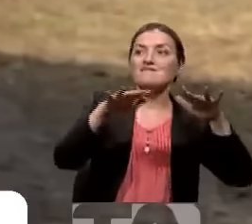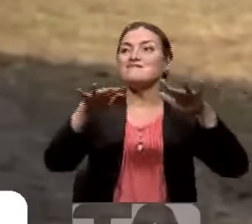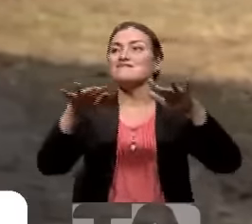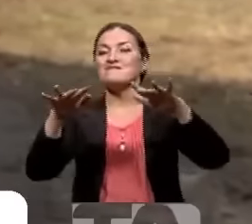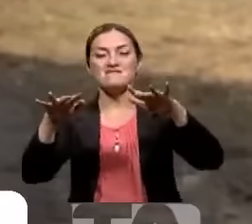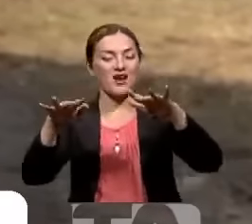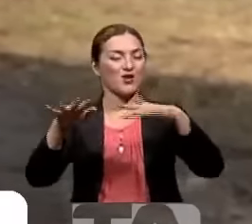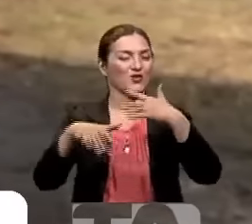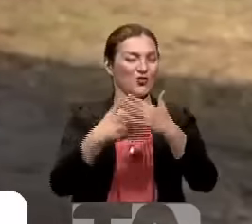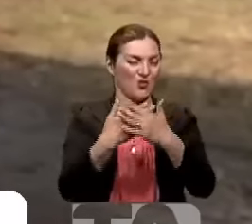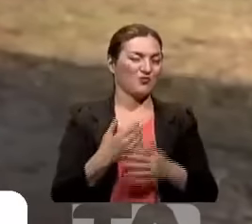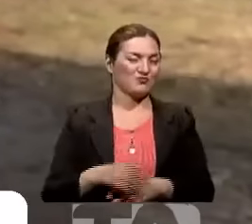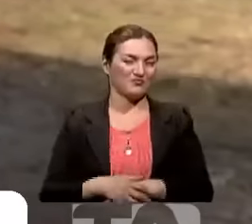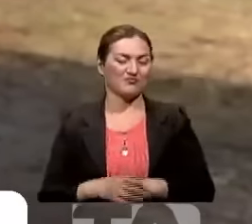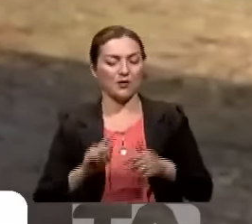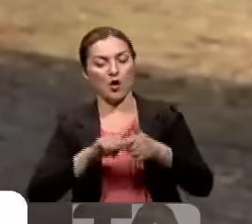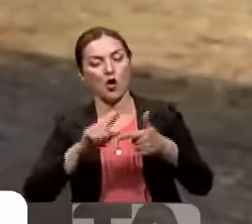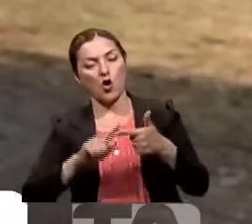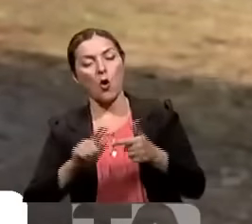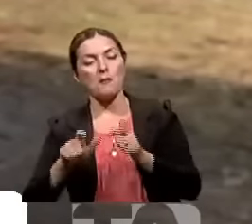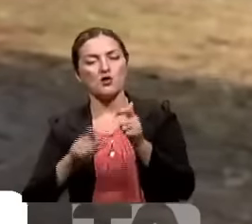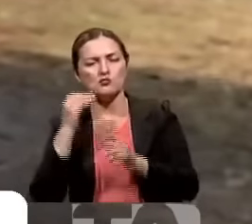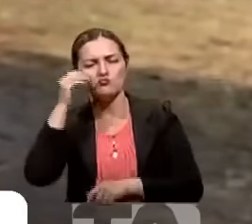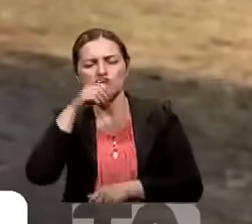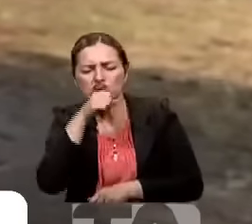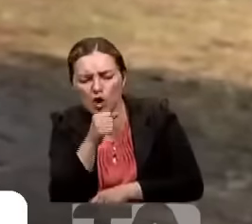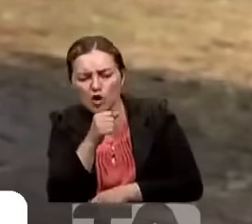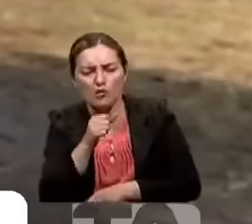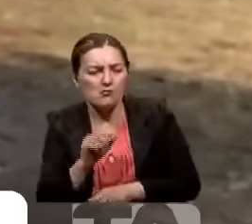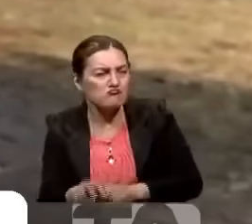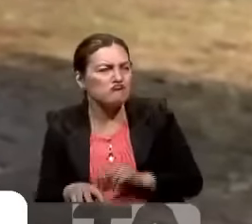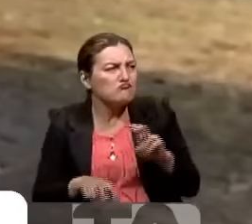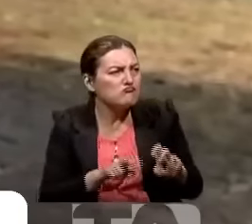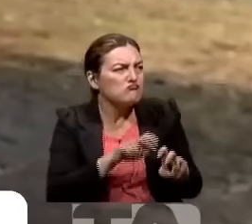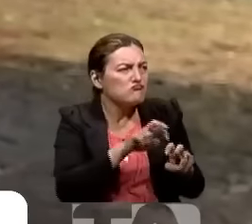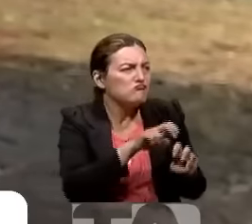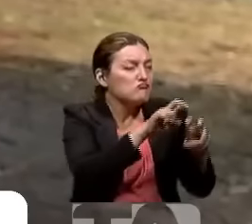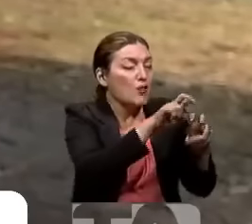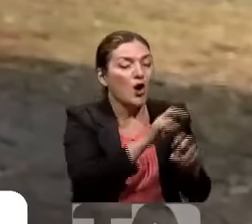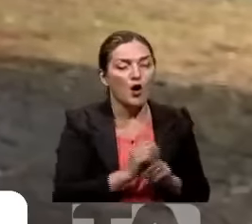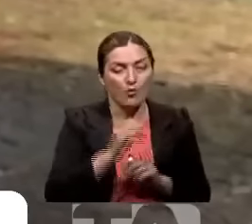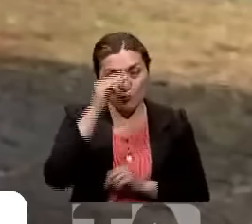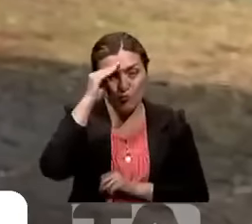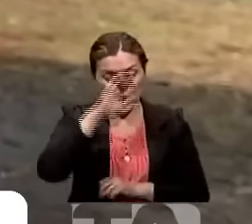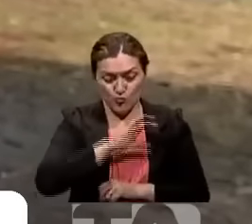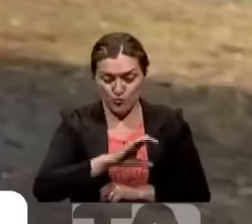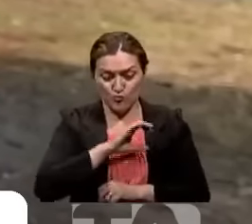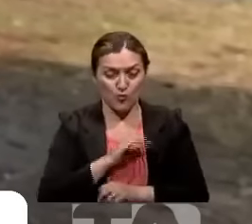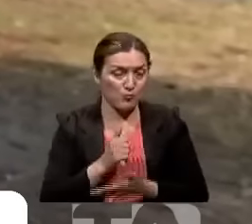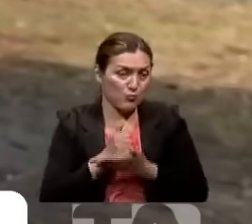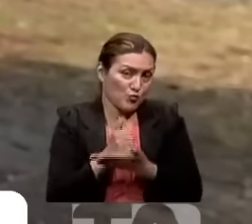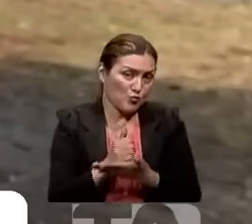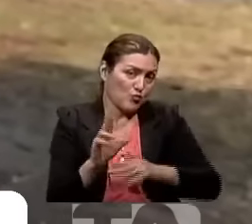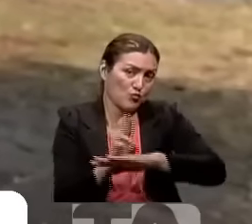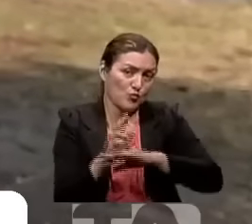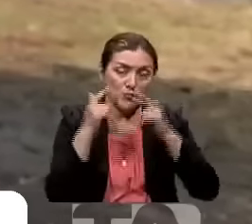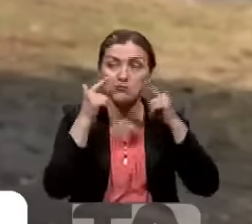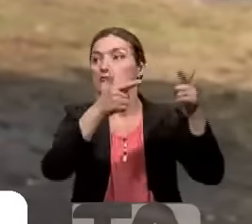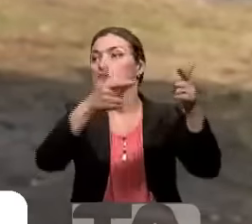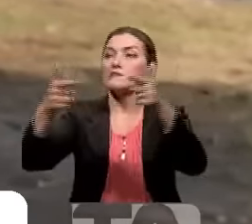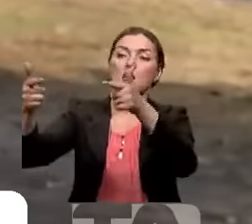contemplen el río y todo el panorama, la otra es que suban también personas de la tercera edad y por supuesto la policía municipal pueda también utilizarlo como punto de